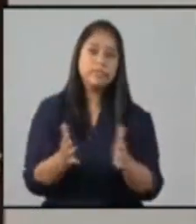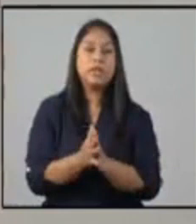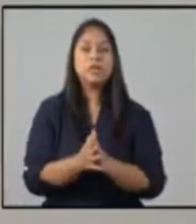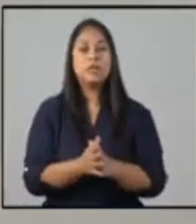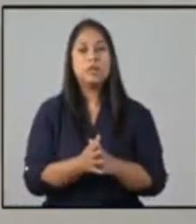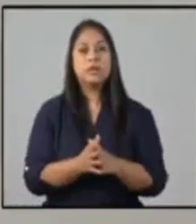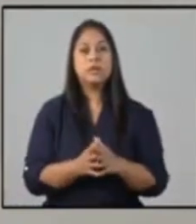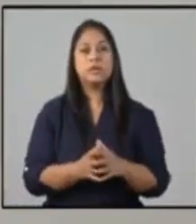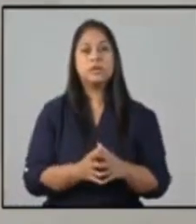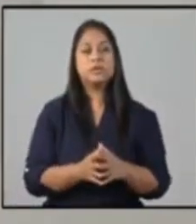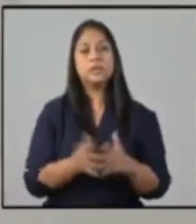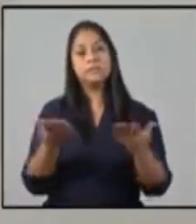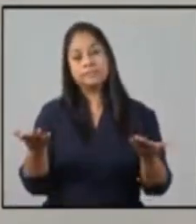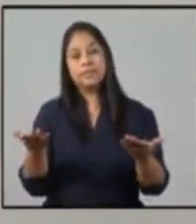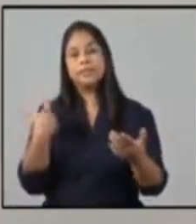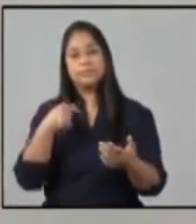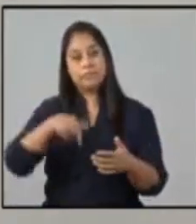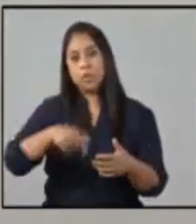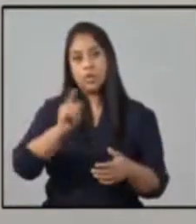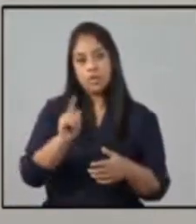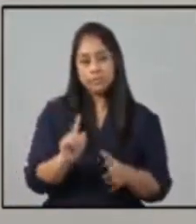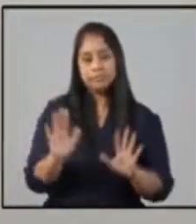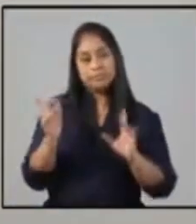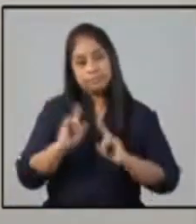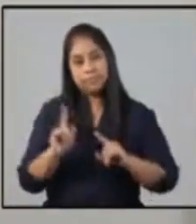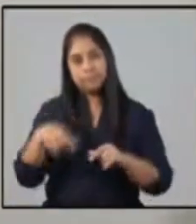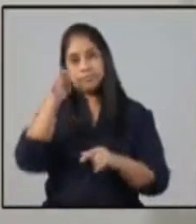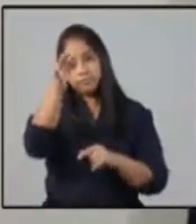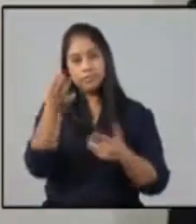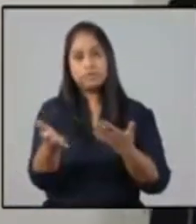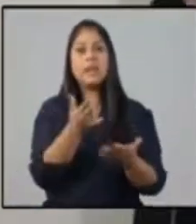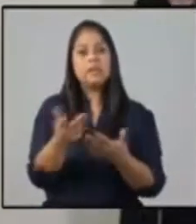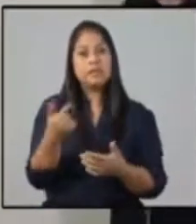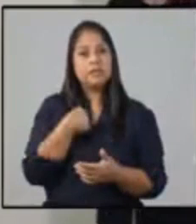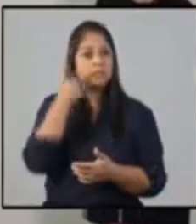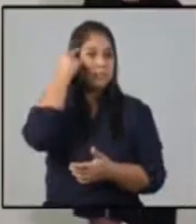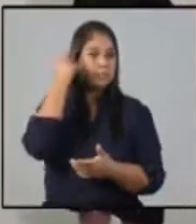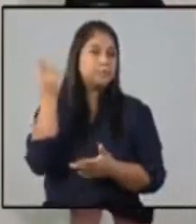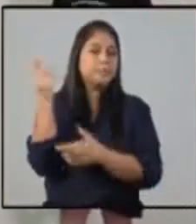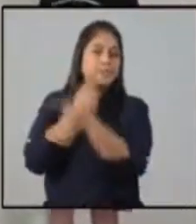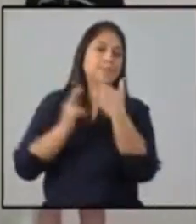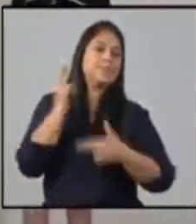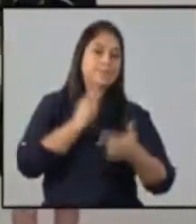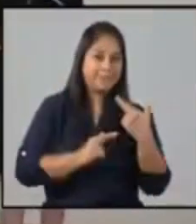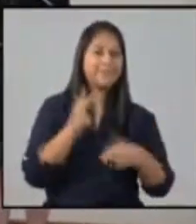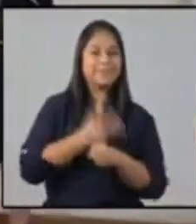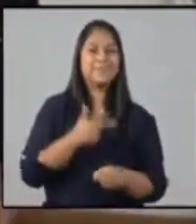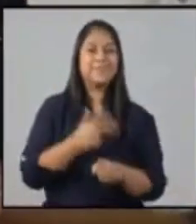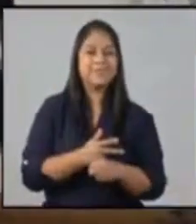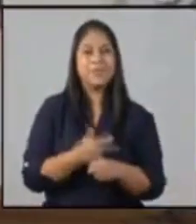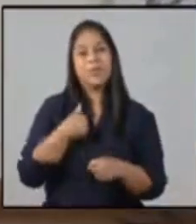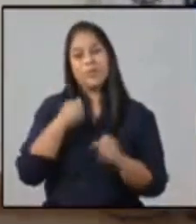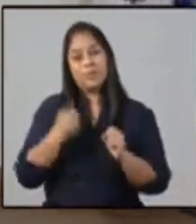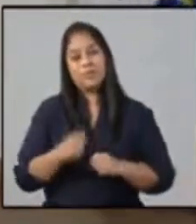al volcán, por lo menos no en esta fase, pero eso, claro, me obliga a tener que volver a Guatemala en cuanto